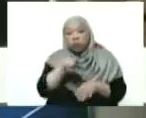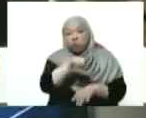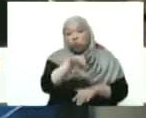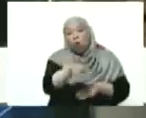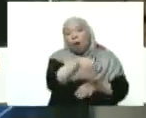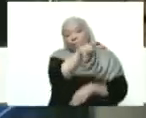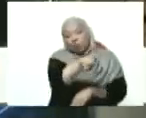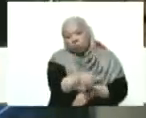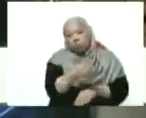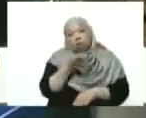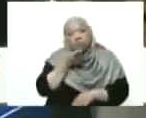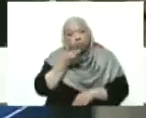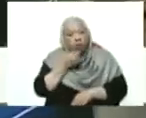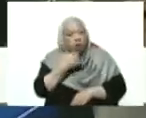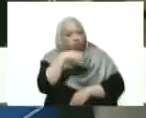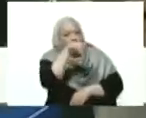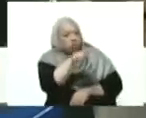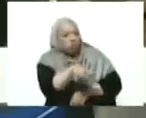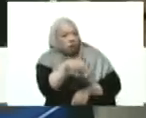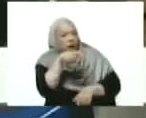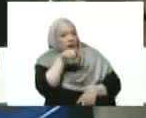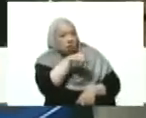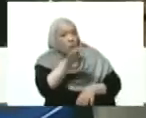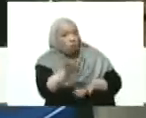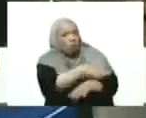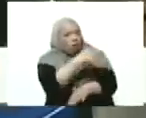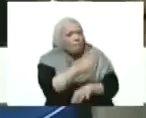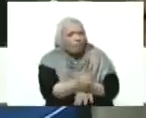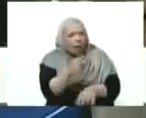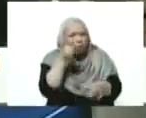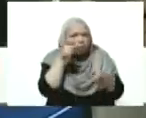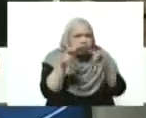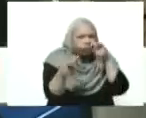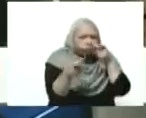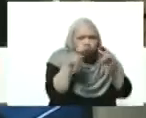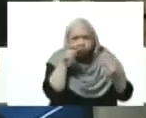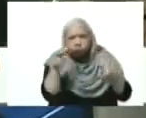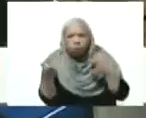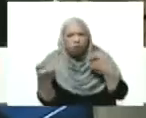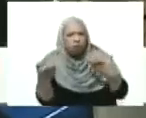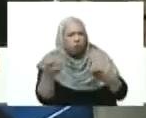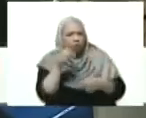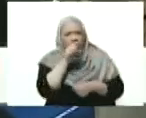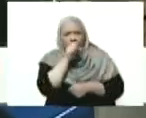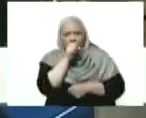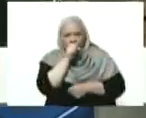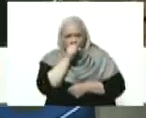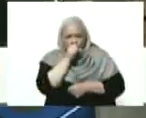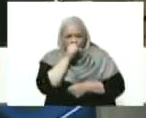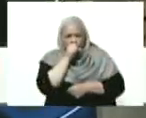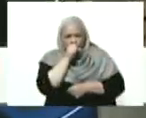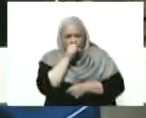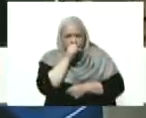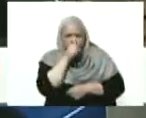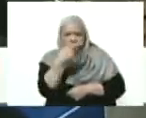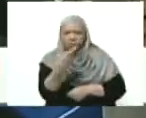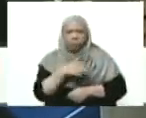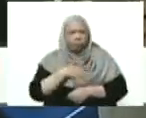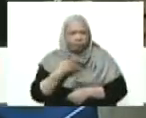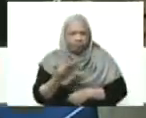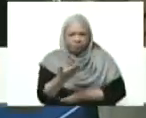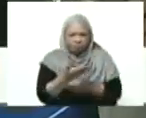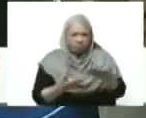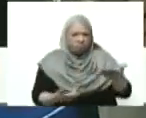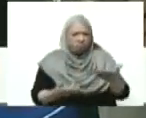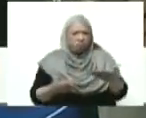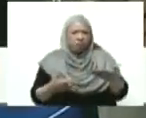no podemos declarar que estaban haciendo espionaje, utilizando informes de centrales de inteligencia que sabemos que son sesgados,